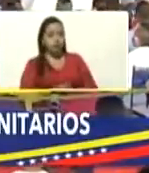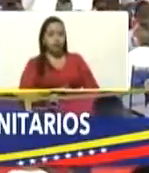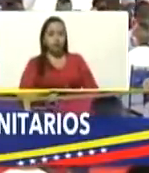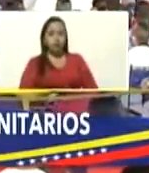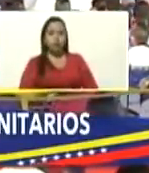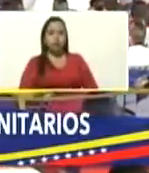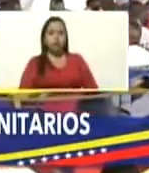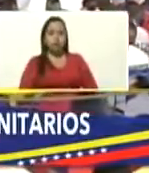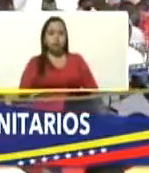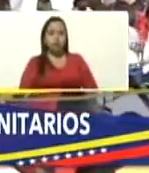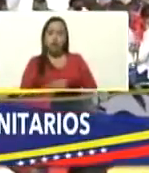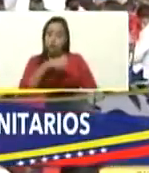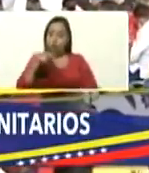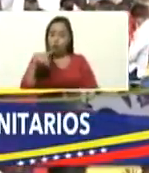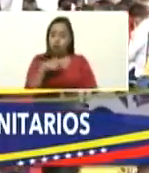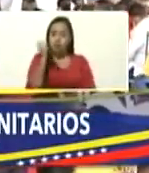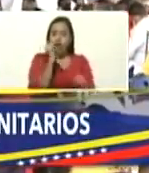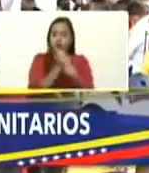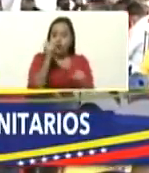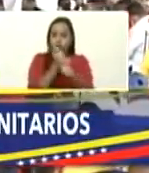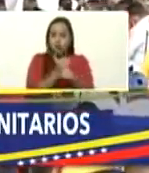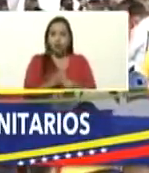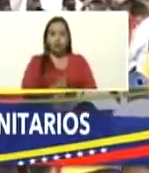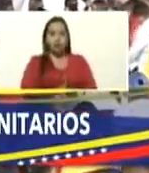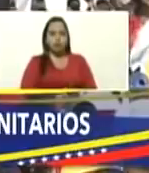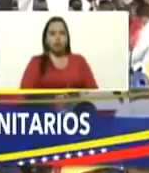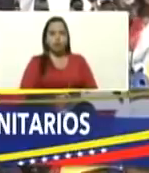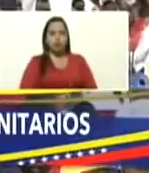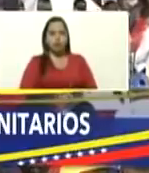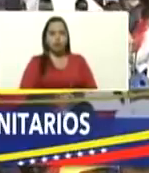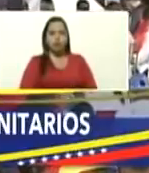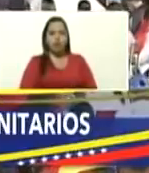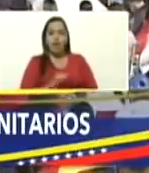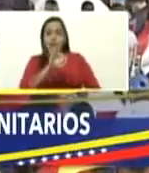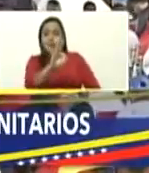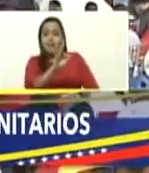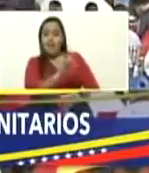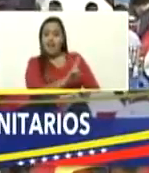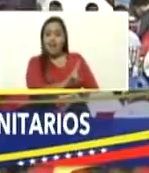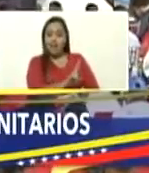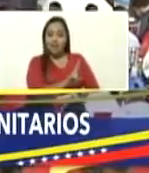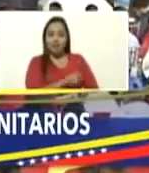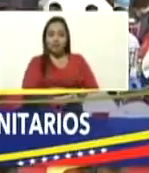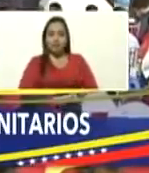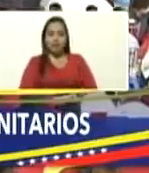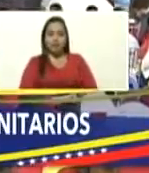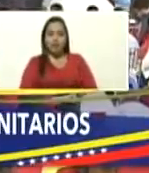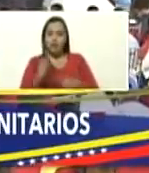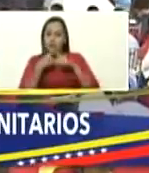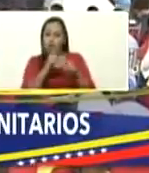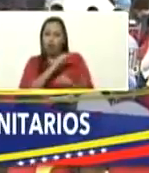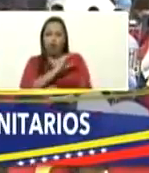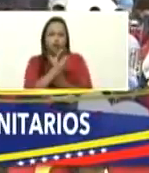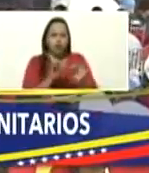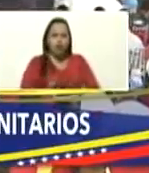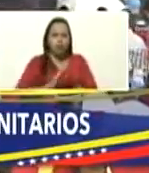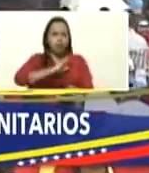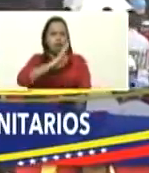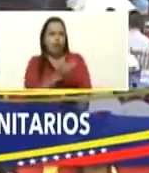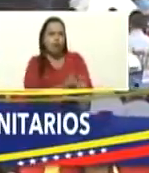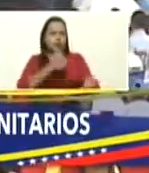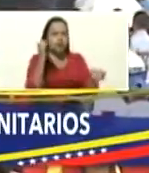Y por eso estamos trabajando en las 3R.net, pero mira, con una gran fuerza de